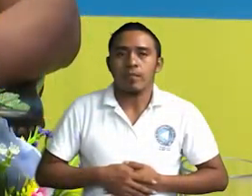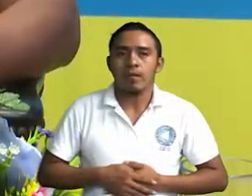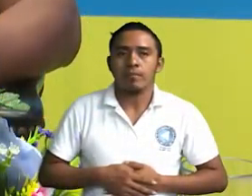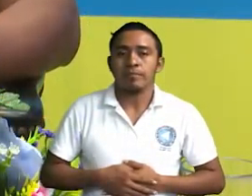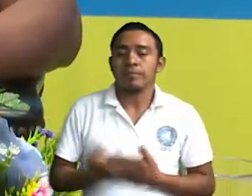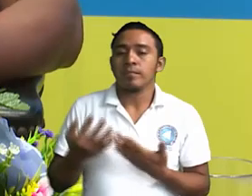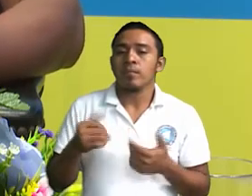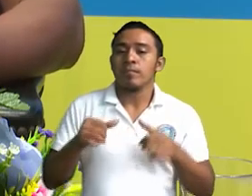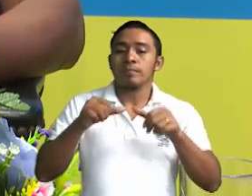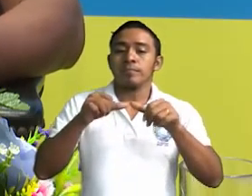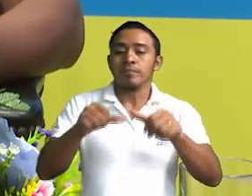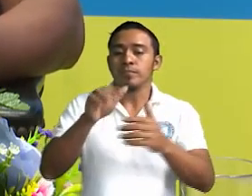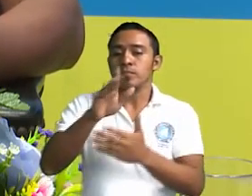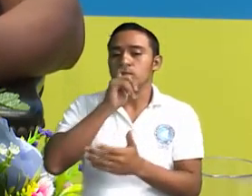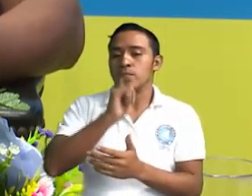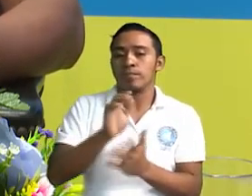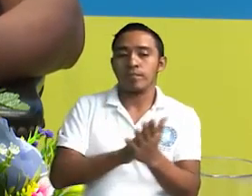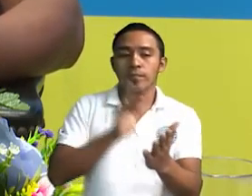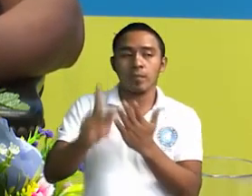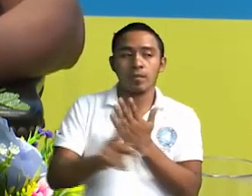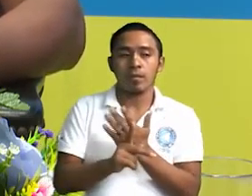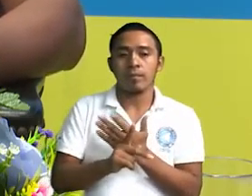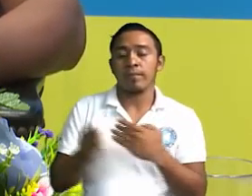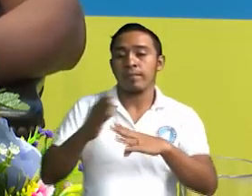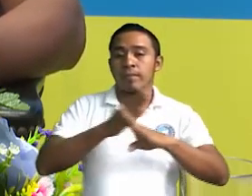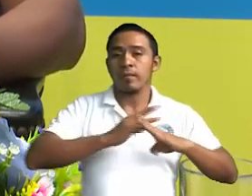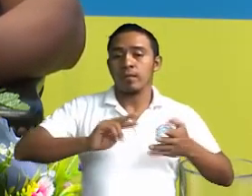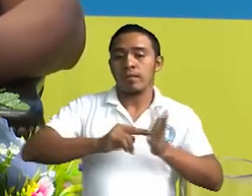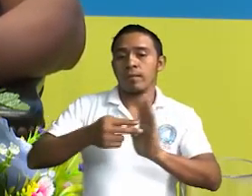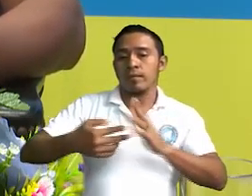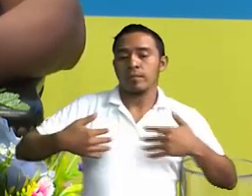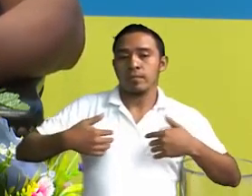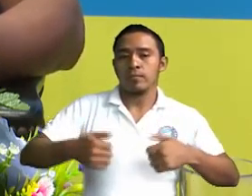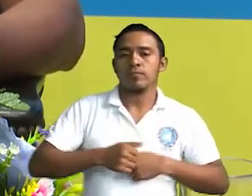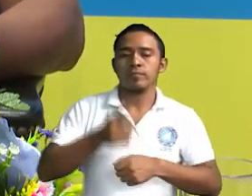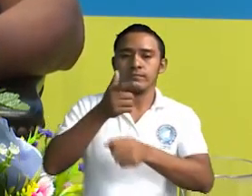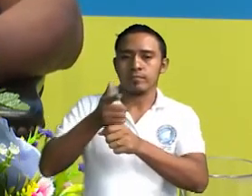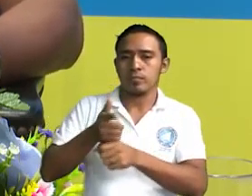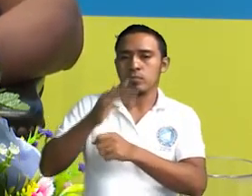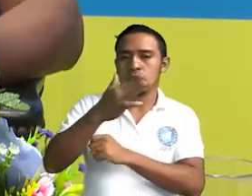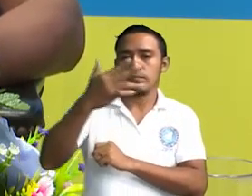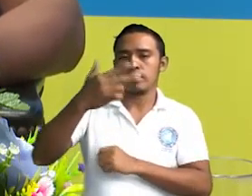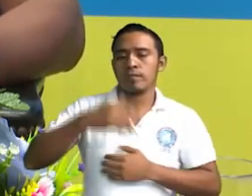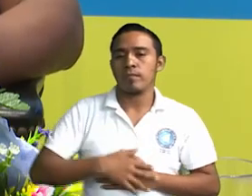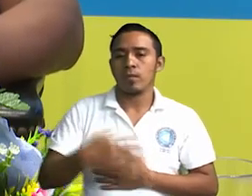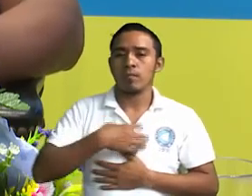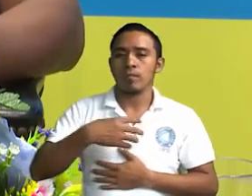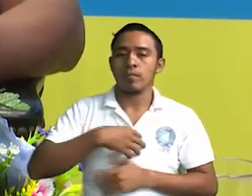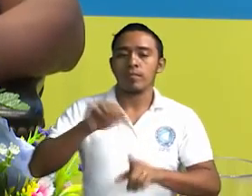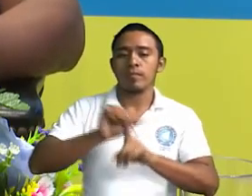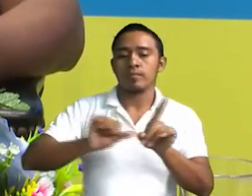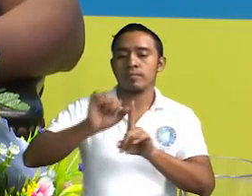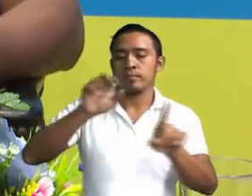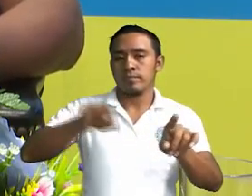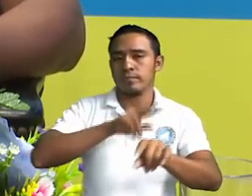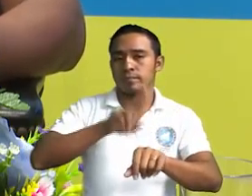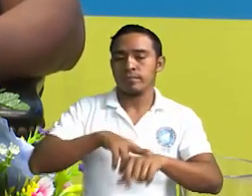estamos de regreso en su gustado programa prevenir la salud a través de la frecuencia del canal 98 el canal parlamentario al canal de la asamblea nacional